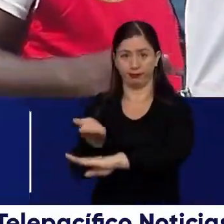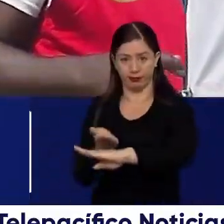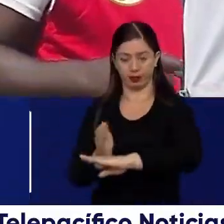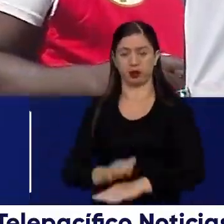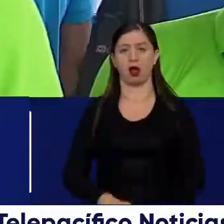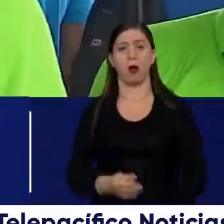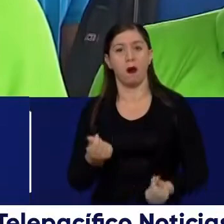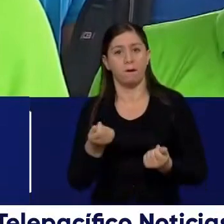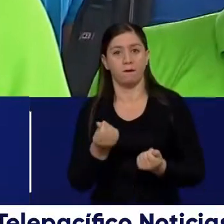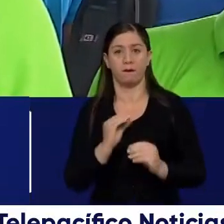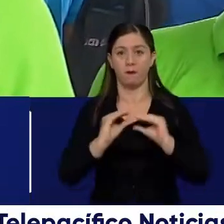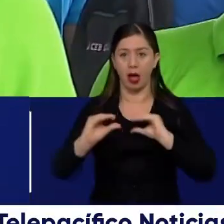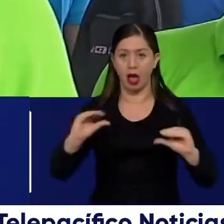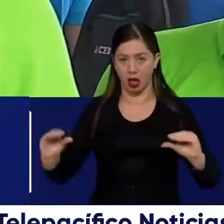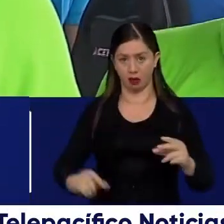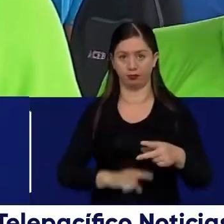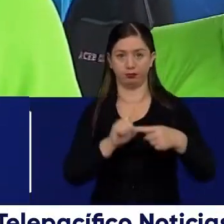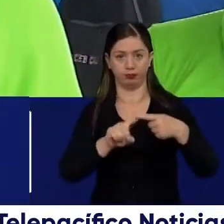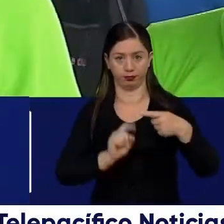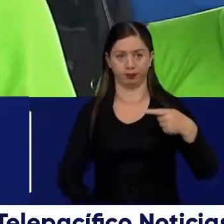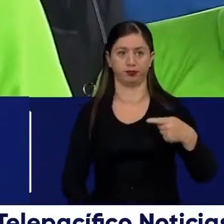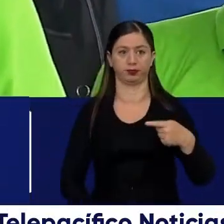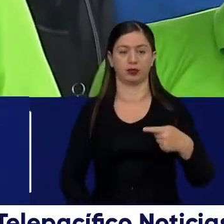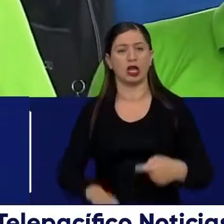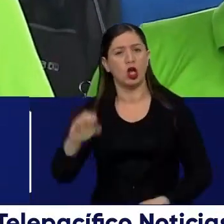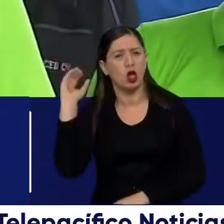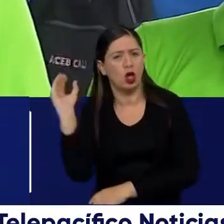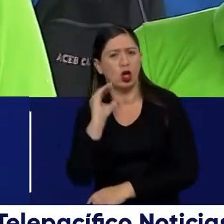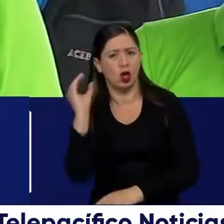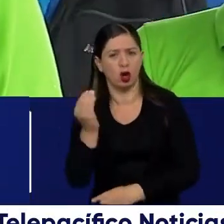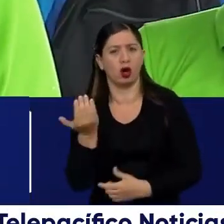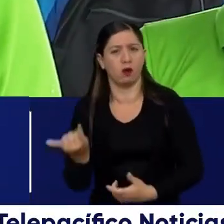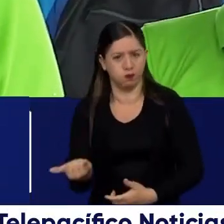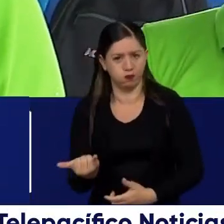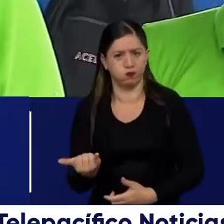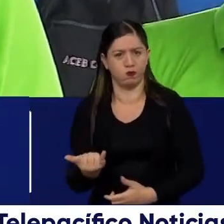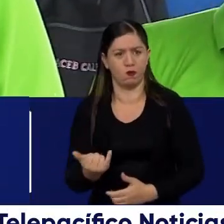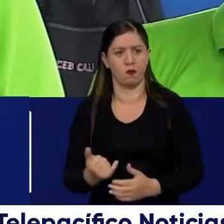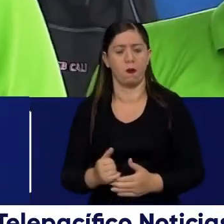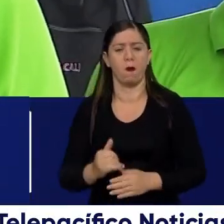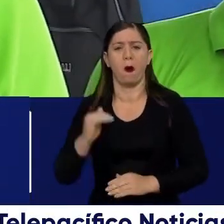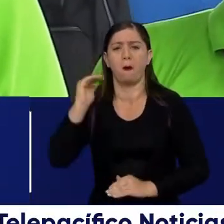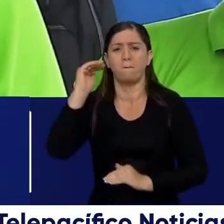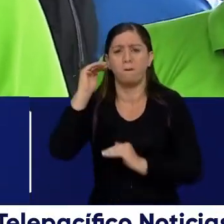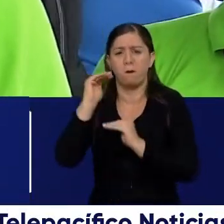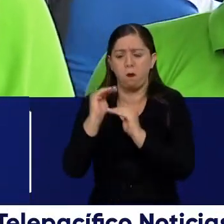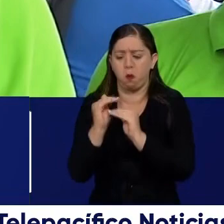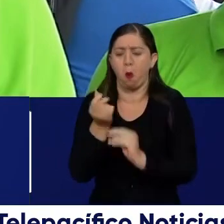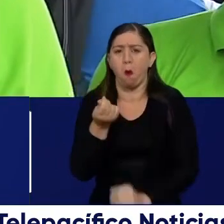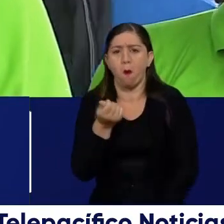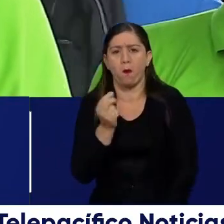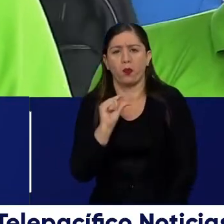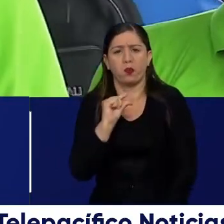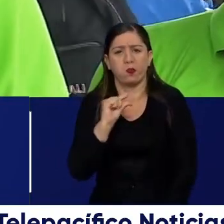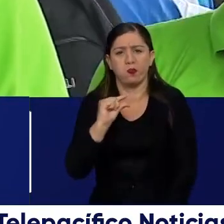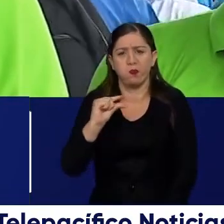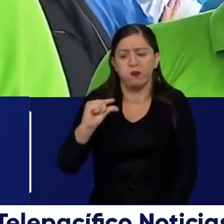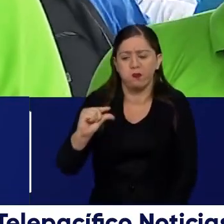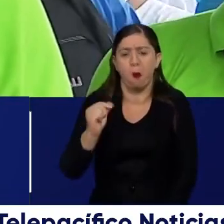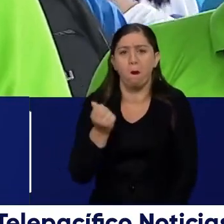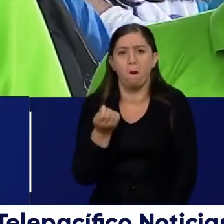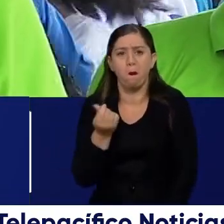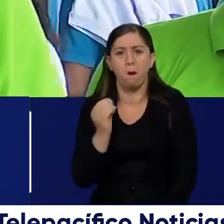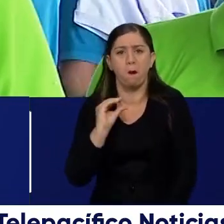remuneración económica es una. Colombia puede decir que es donde más bajos se reconoce el